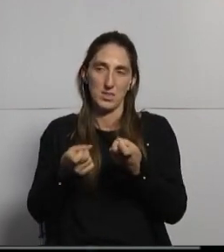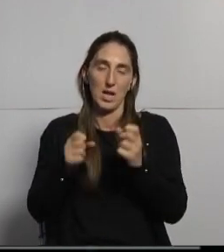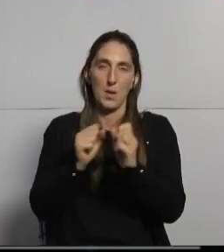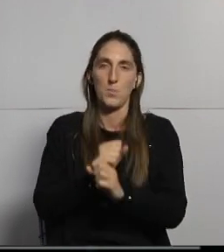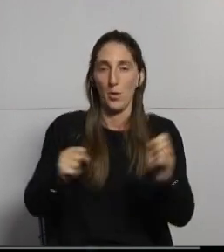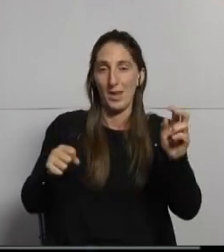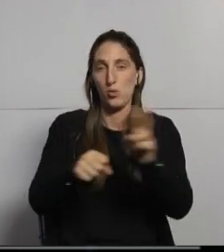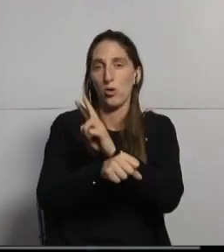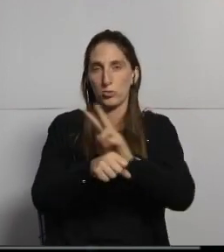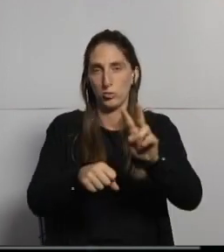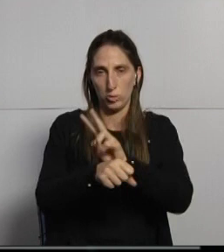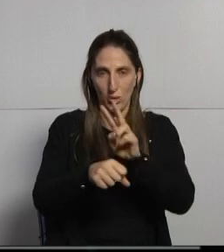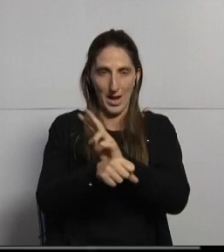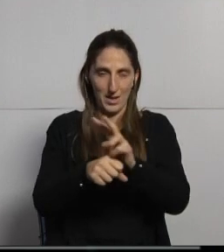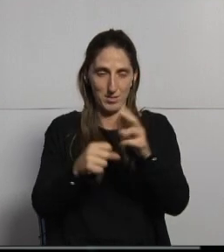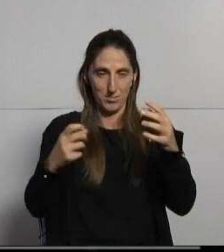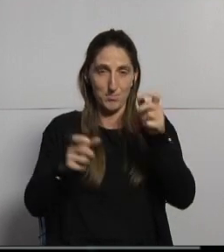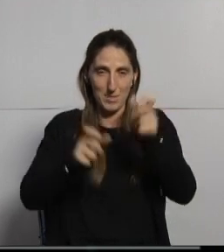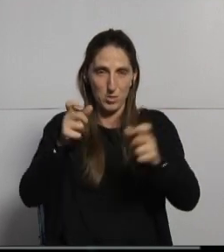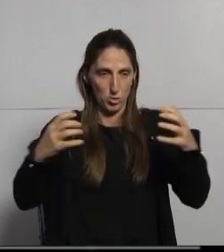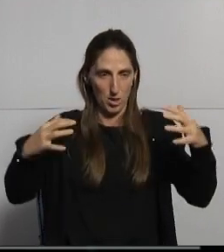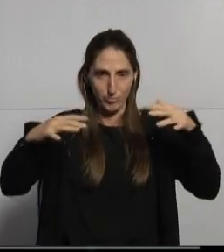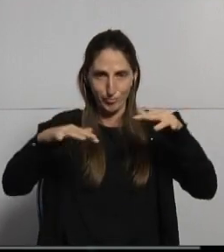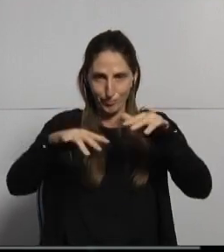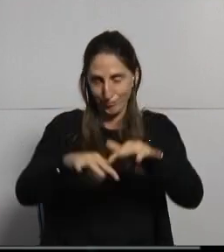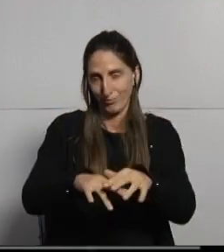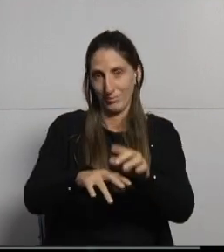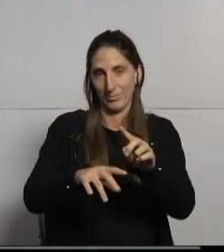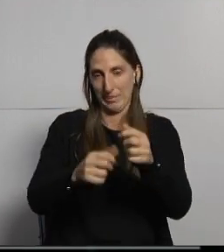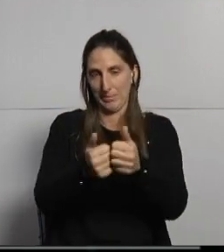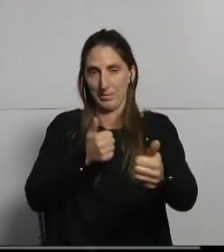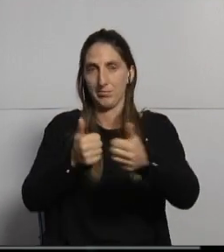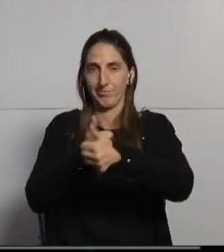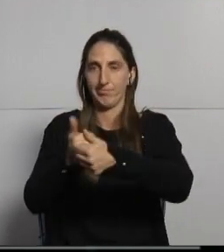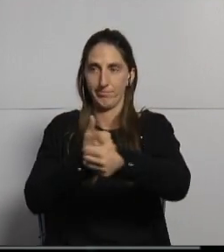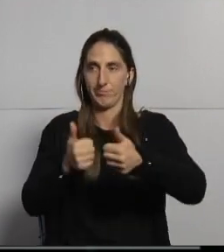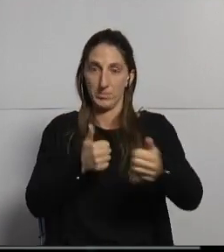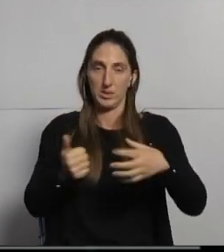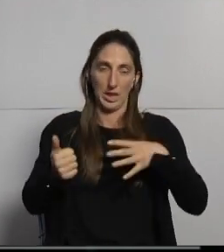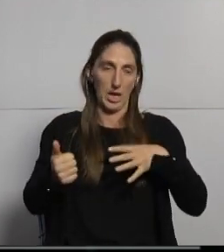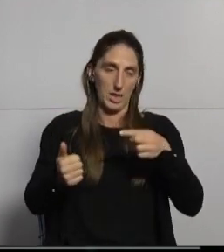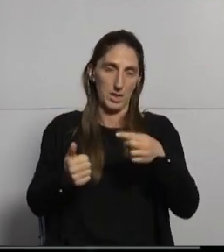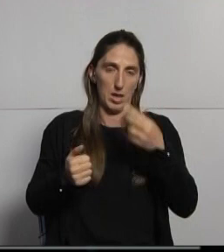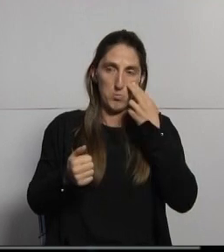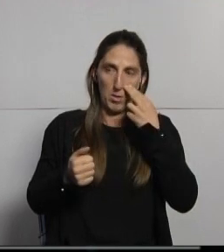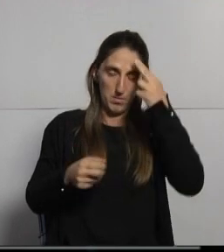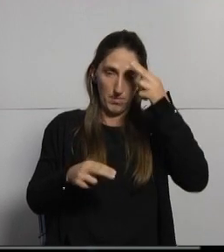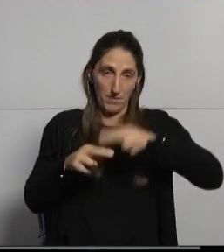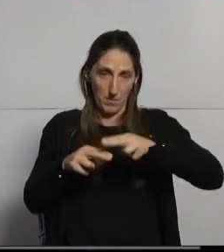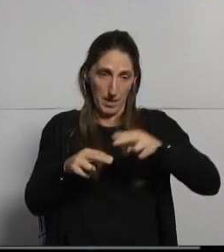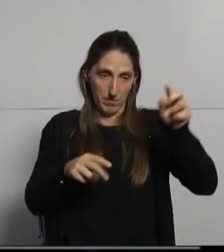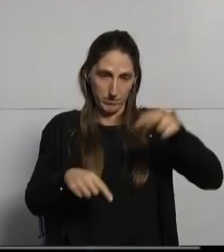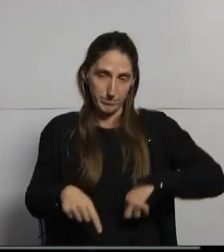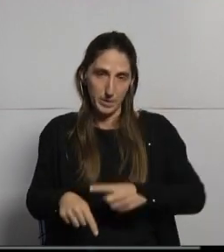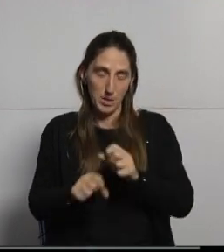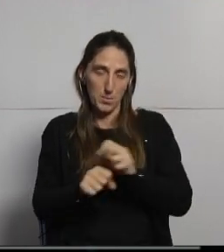poder controlar las aglomeraciones y además, en caso de que sea necesario, surge algún brote, lo que fuera, poder